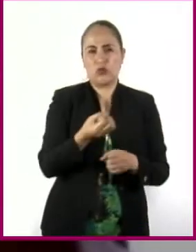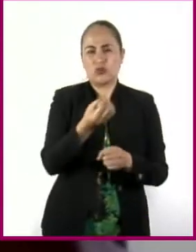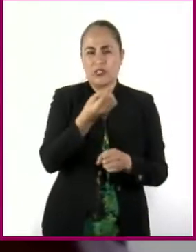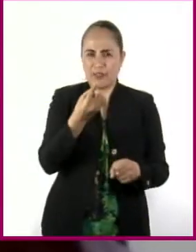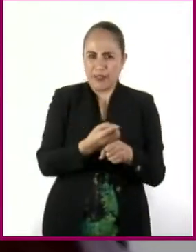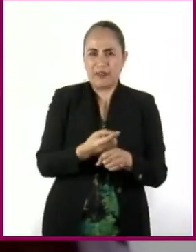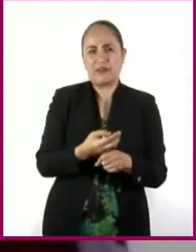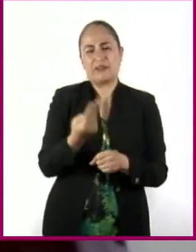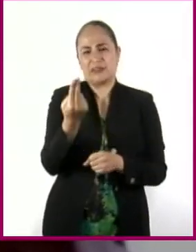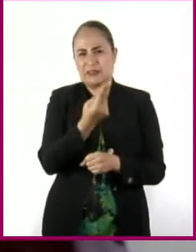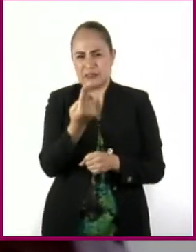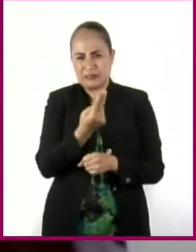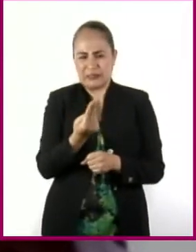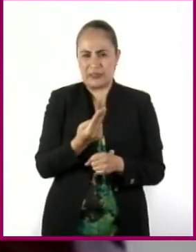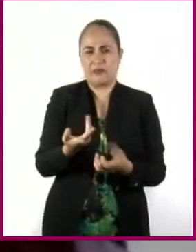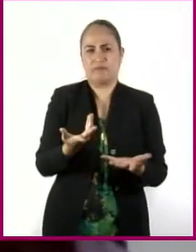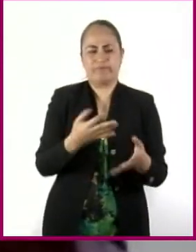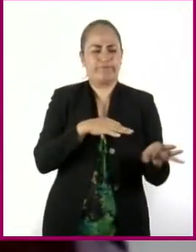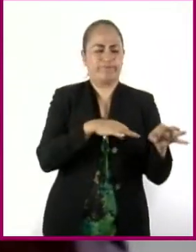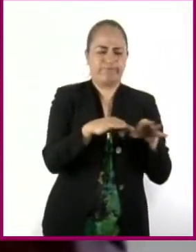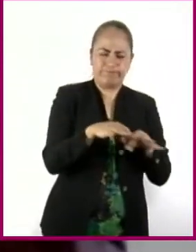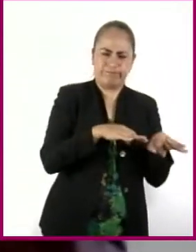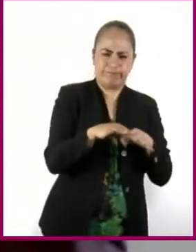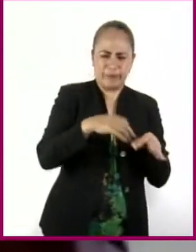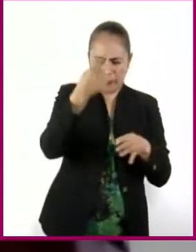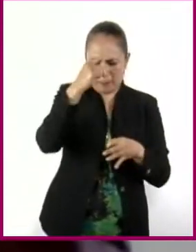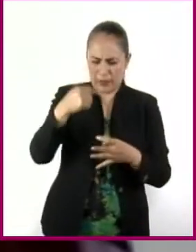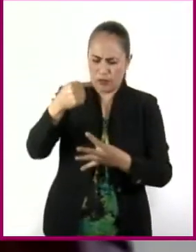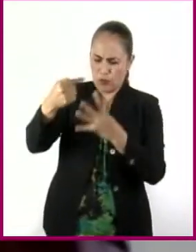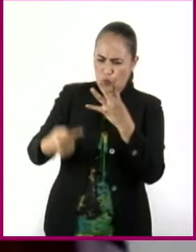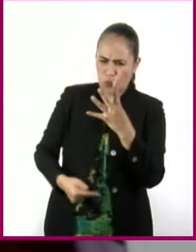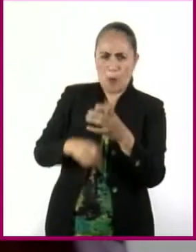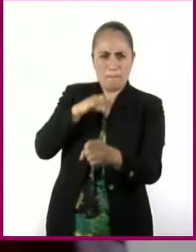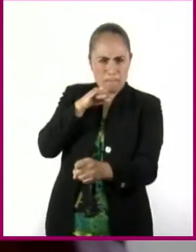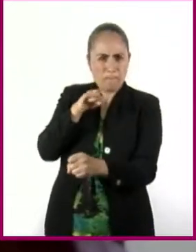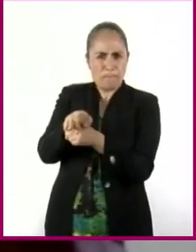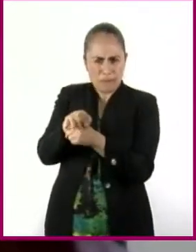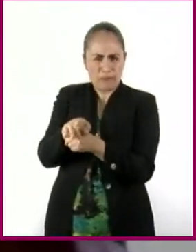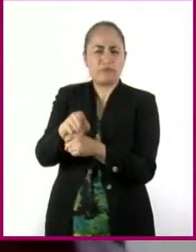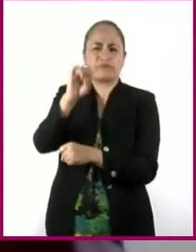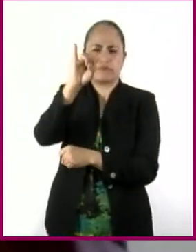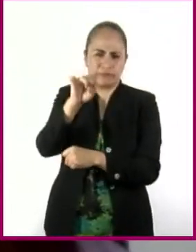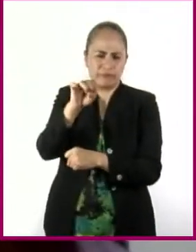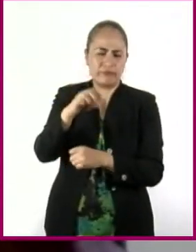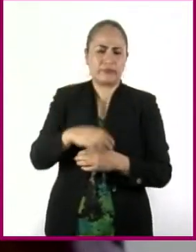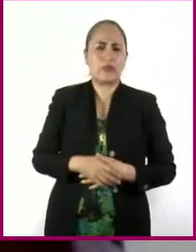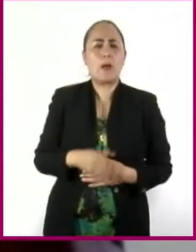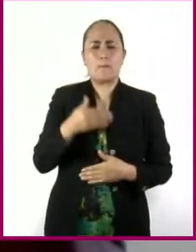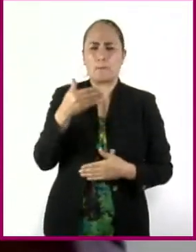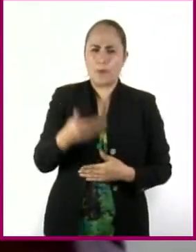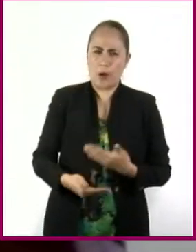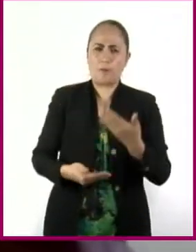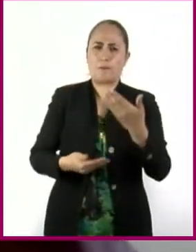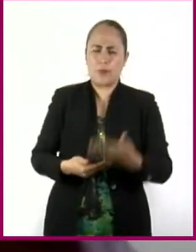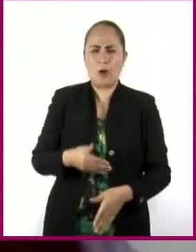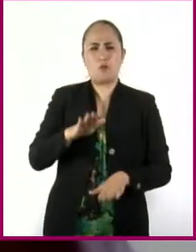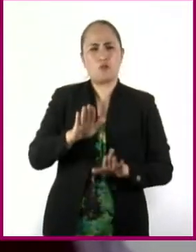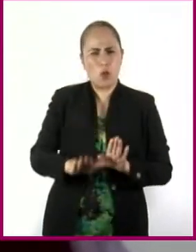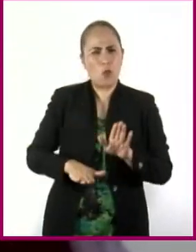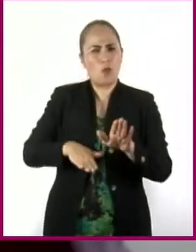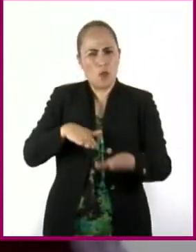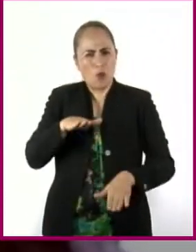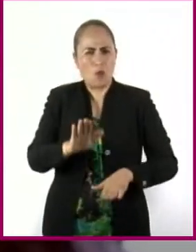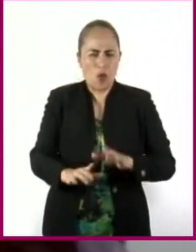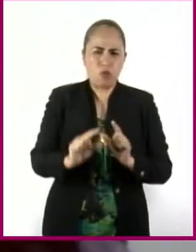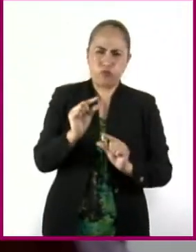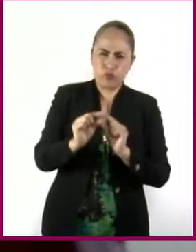todas y todos, para lograrlo, ¿no? En ese sentido. Vamos caminando, evidentemente.